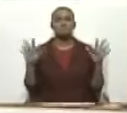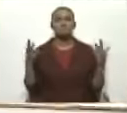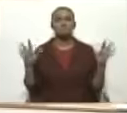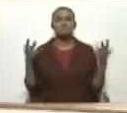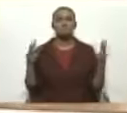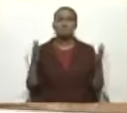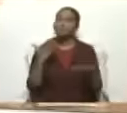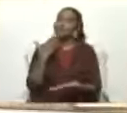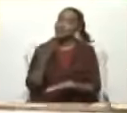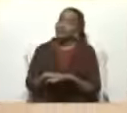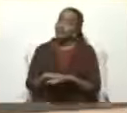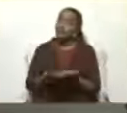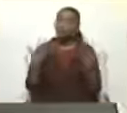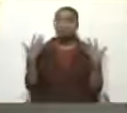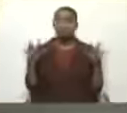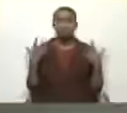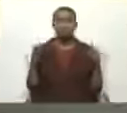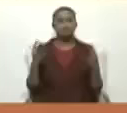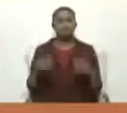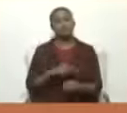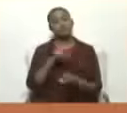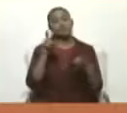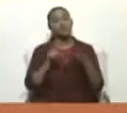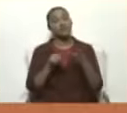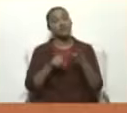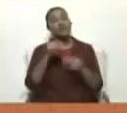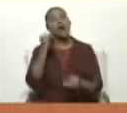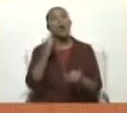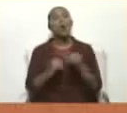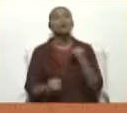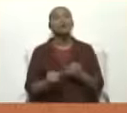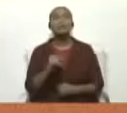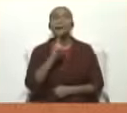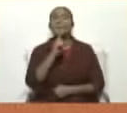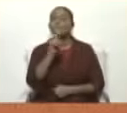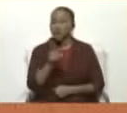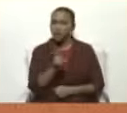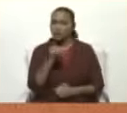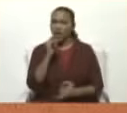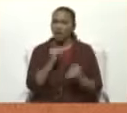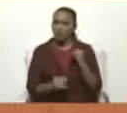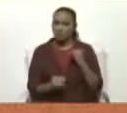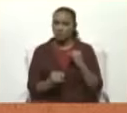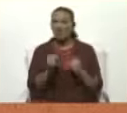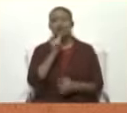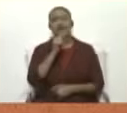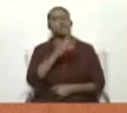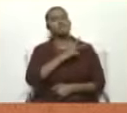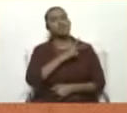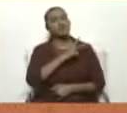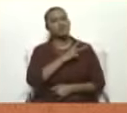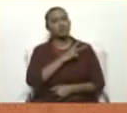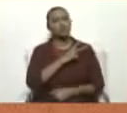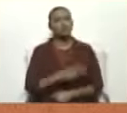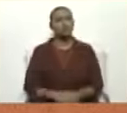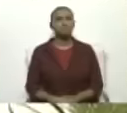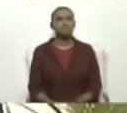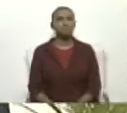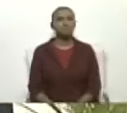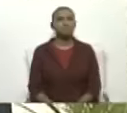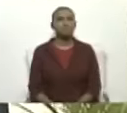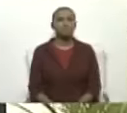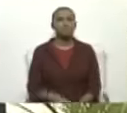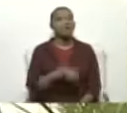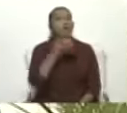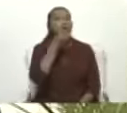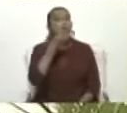Gracias. La tercera y última pregunta la realiza Orle Frank Amaya por Venevisión. Buenos días. Buenos días.